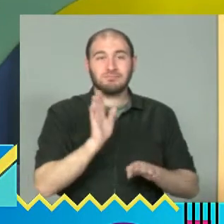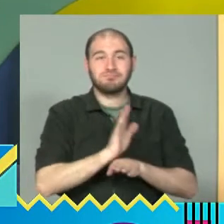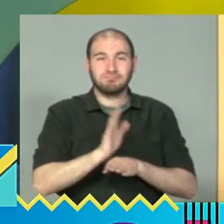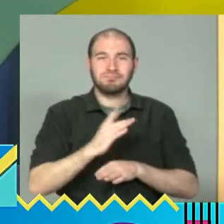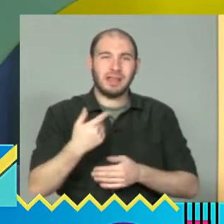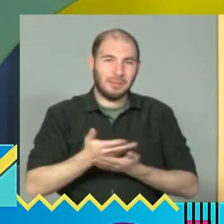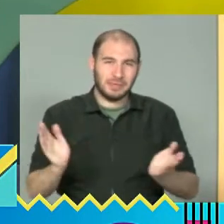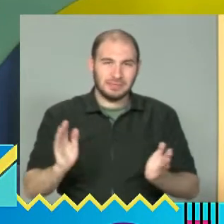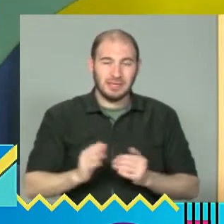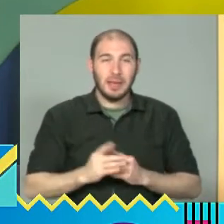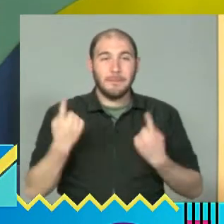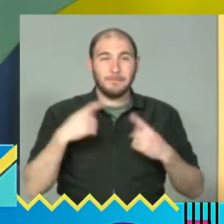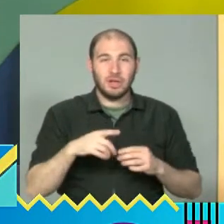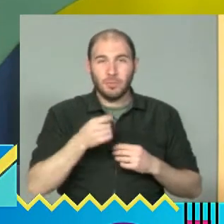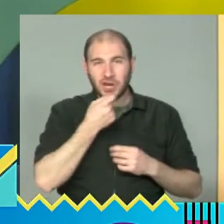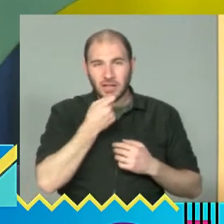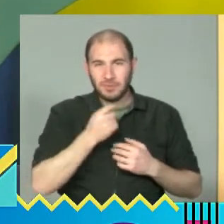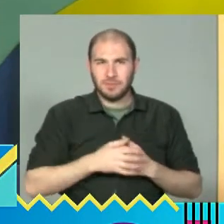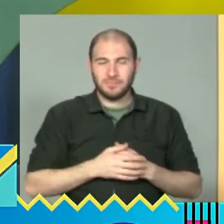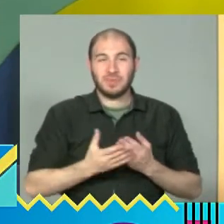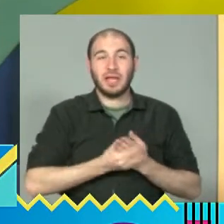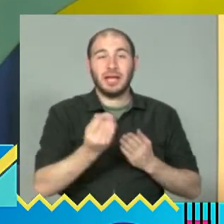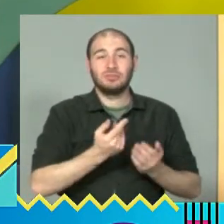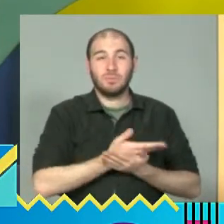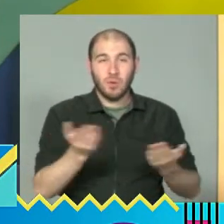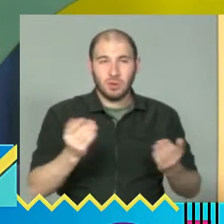simbólico, pero si vos tocás el